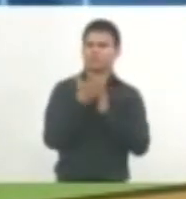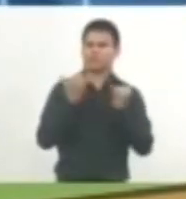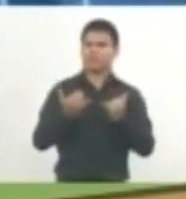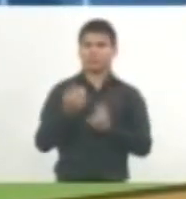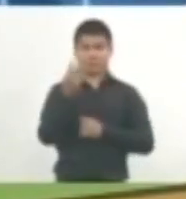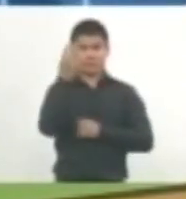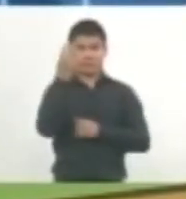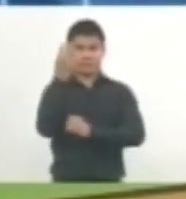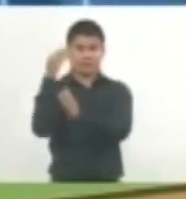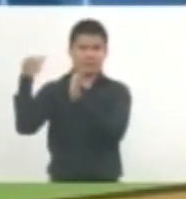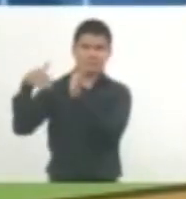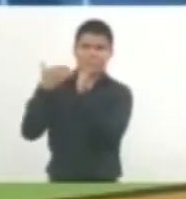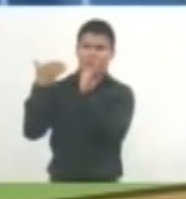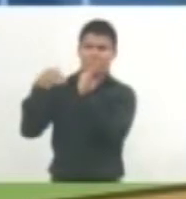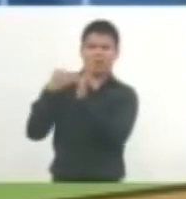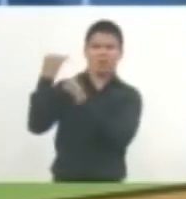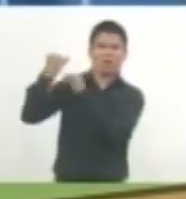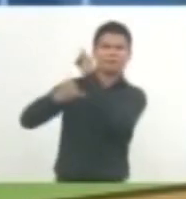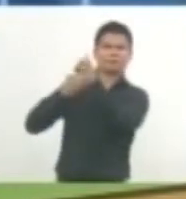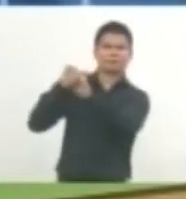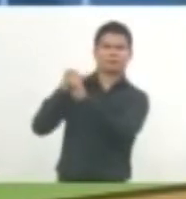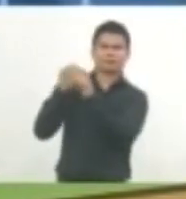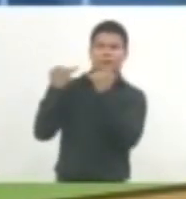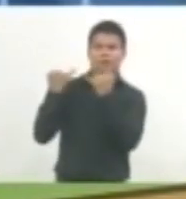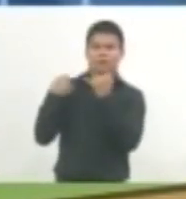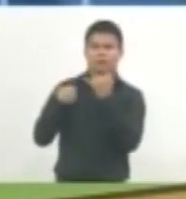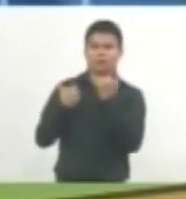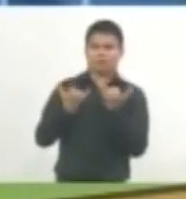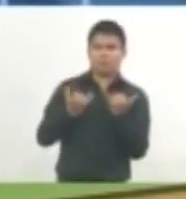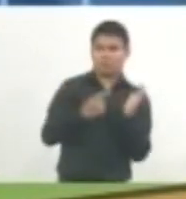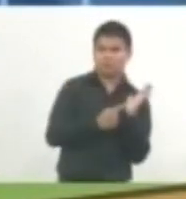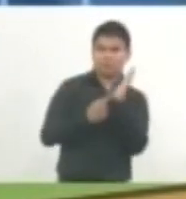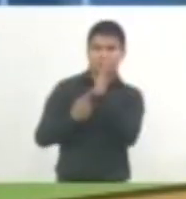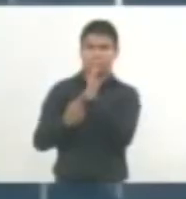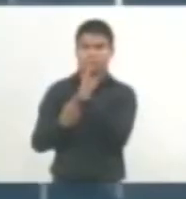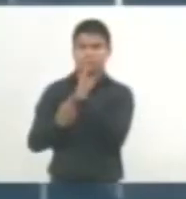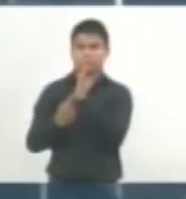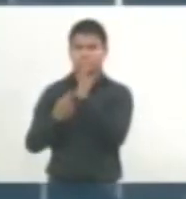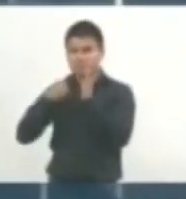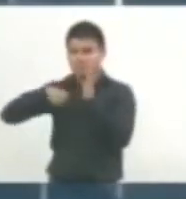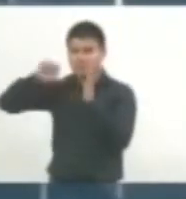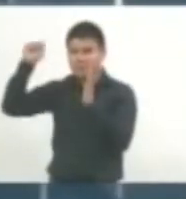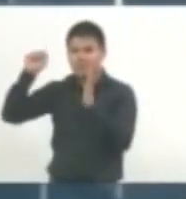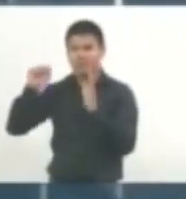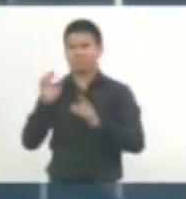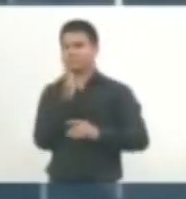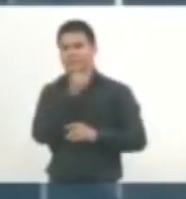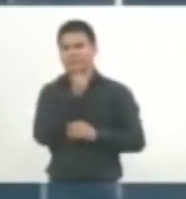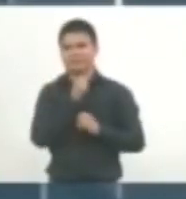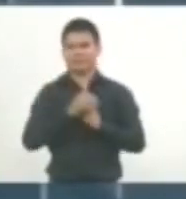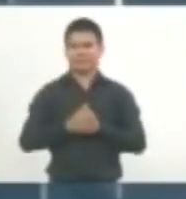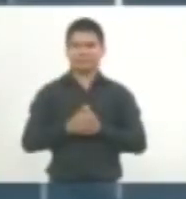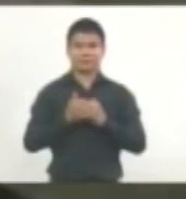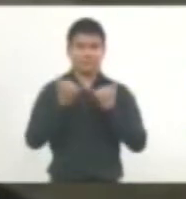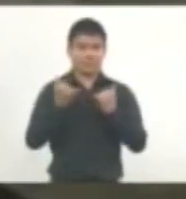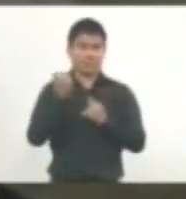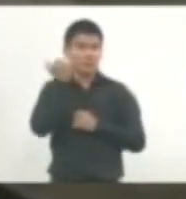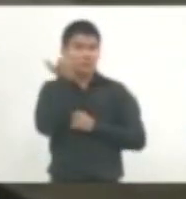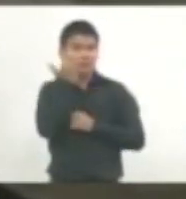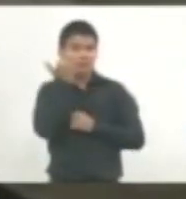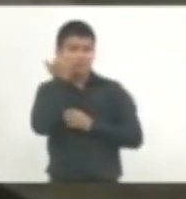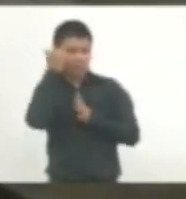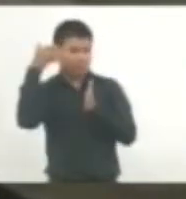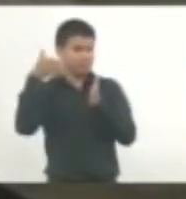demandas internacionales, de las cuales no ha conseguido ninguna victoria. Con el anuncio de Gas Natural Fenosa que demandará al